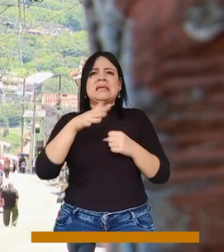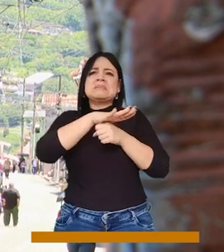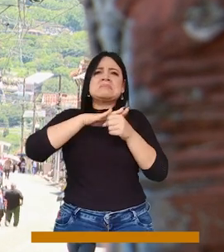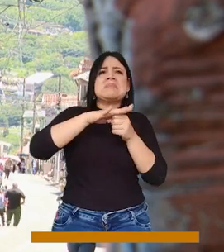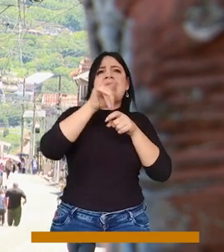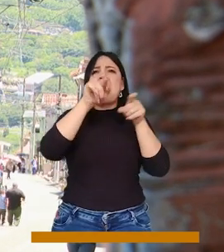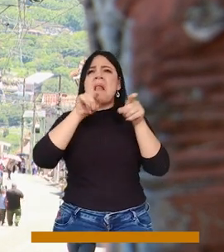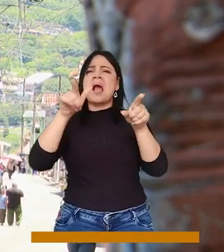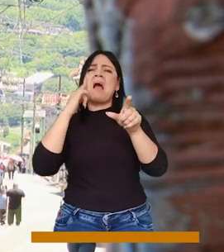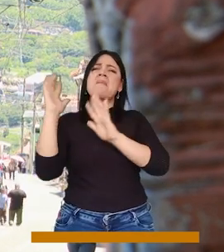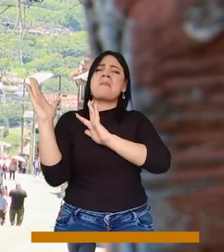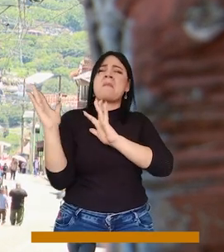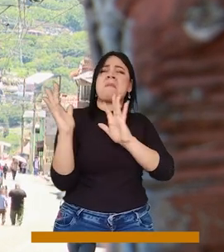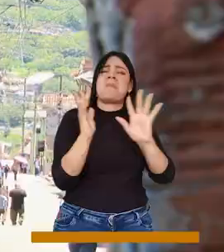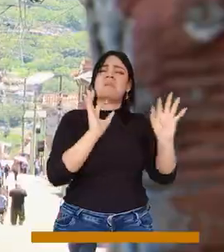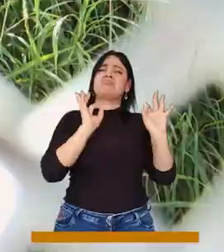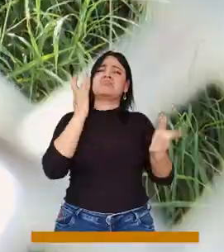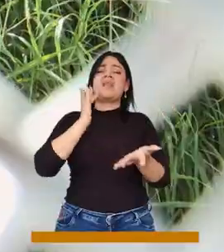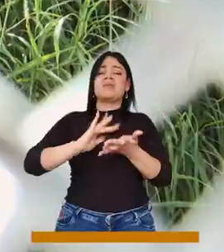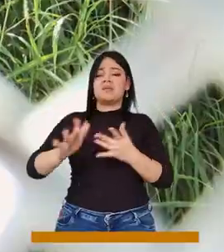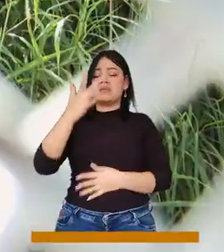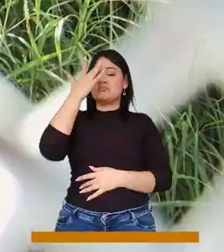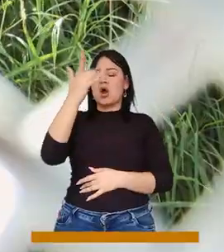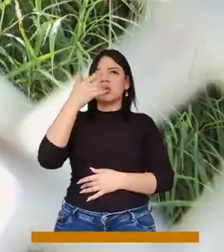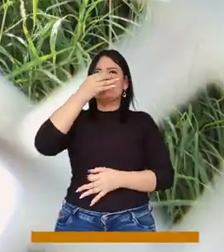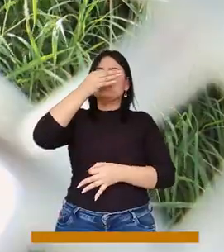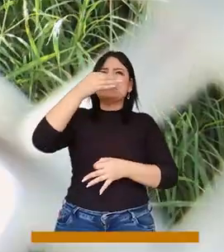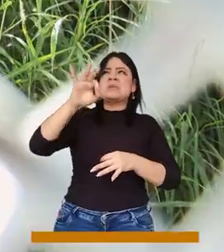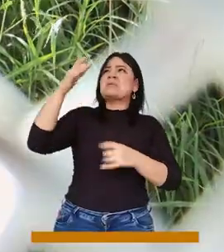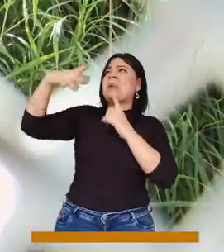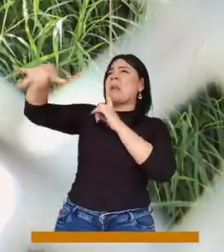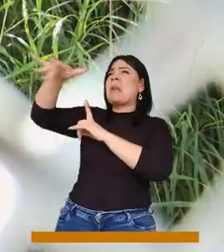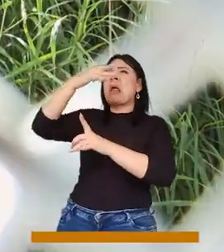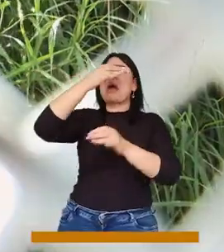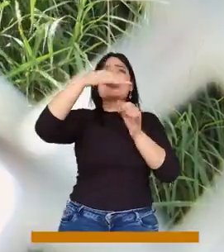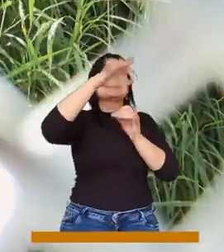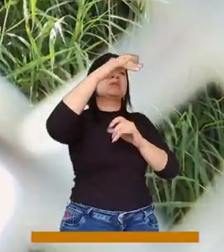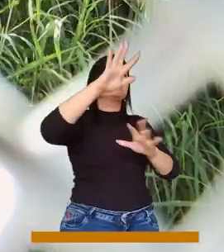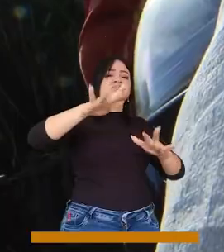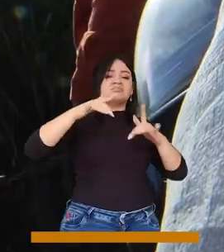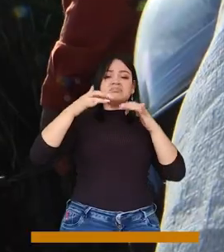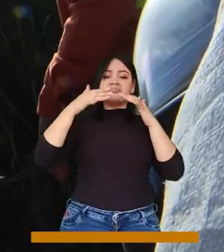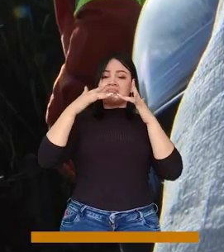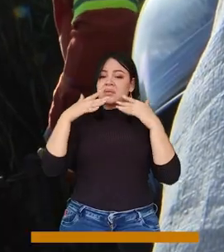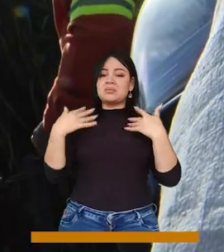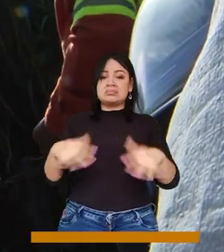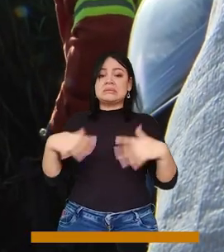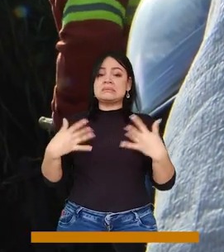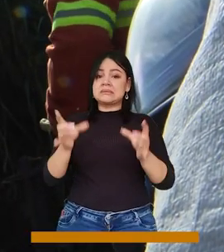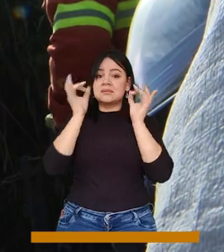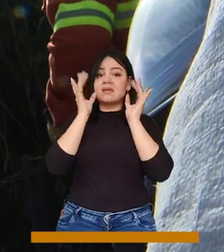que ver estos barrios, estos sectores organizados, porque ya se nos está viendo una contaminación, más que